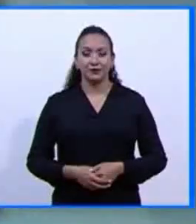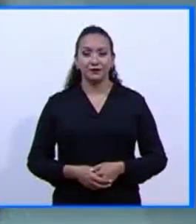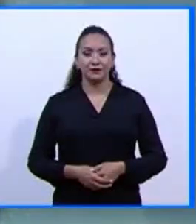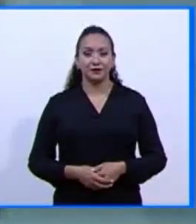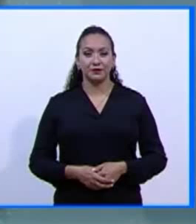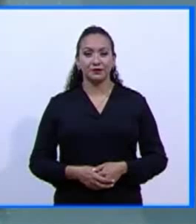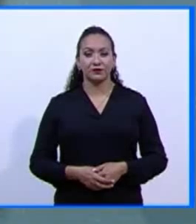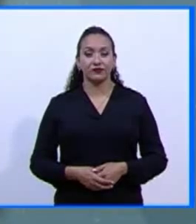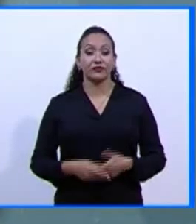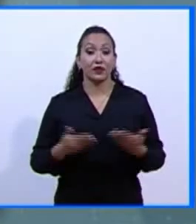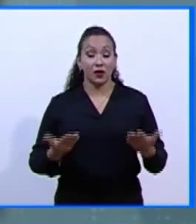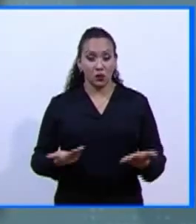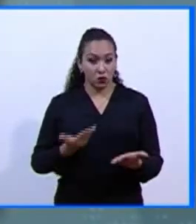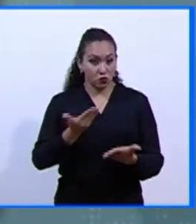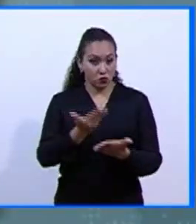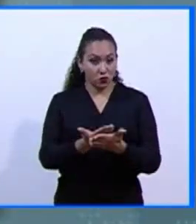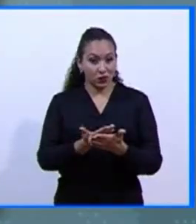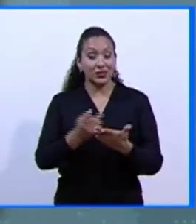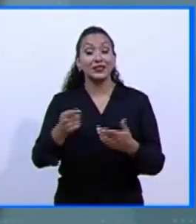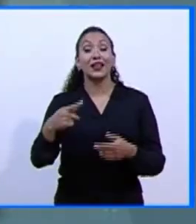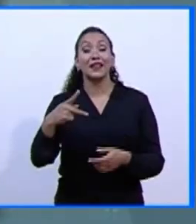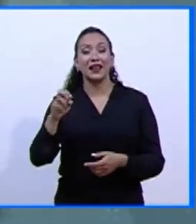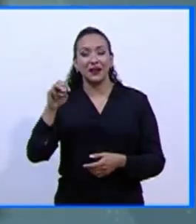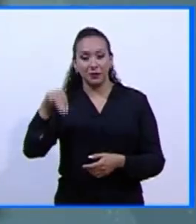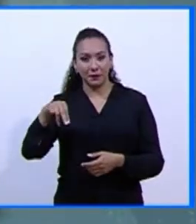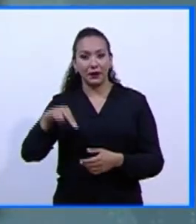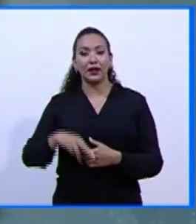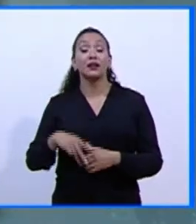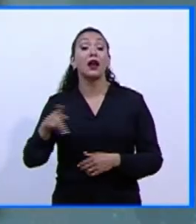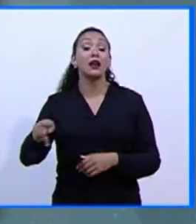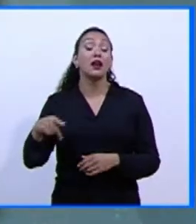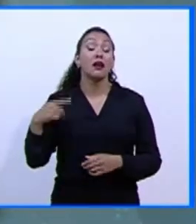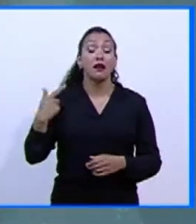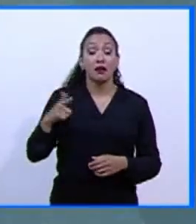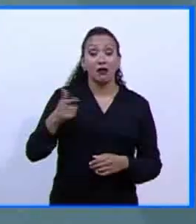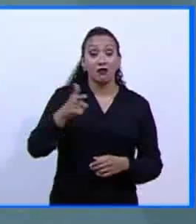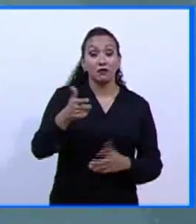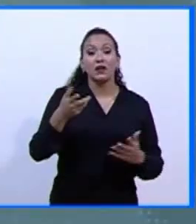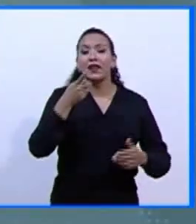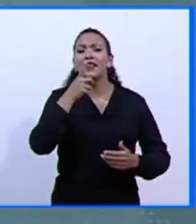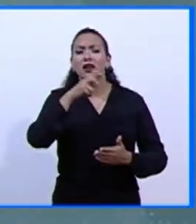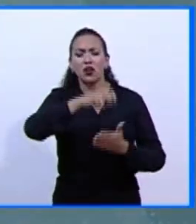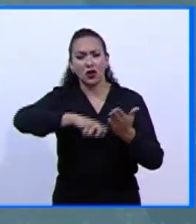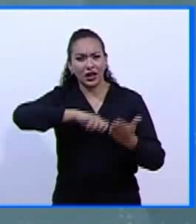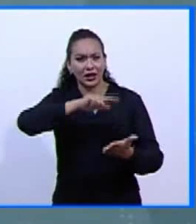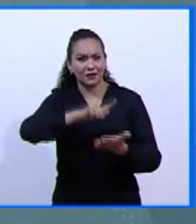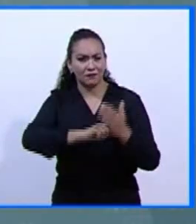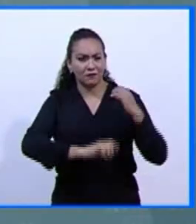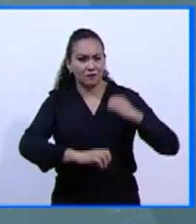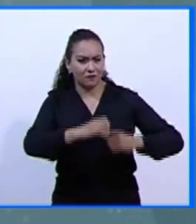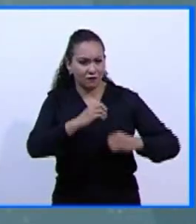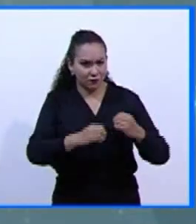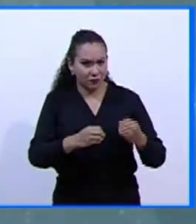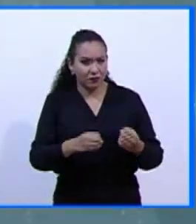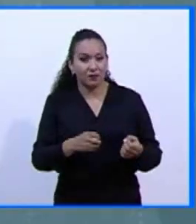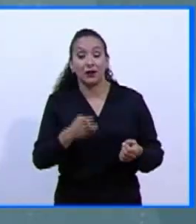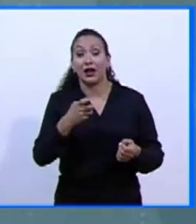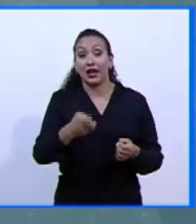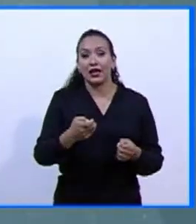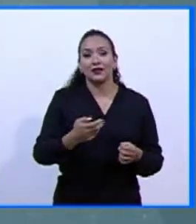A propuesta de la bancada del PAN, el Congreso de Guanajuato determinó que la reforma al Poder Judicial Estatal será